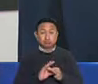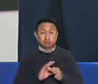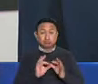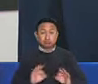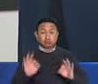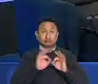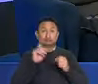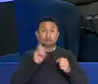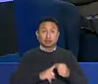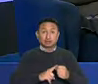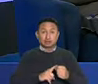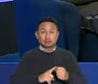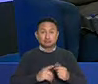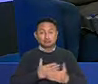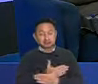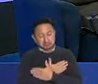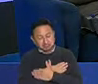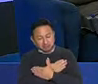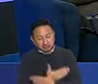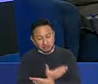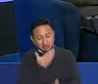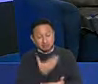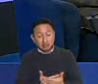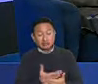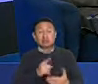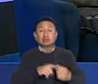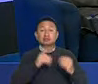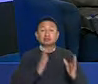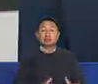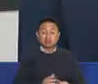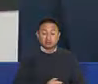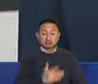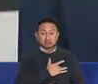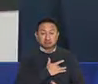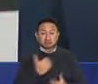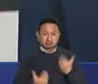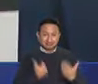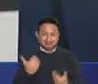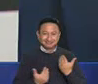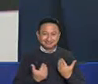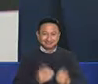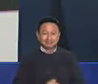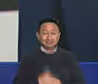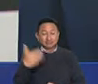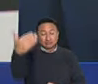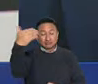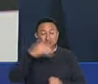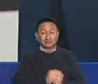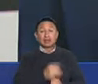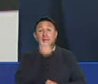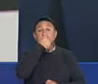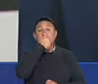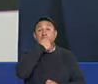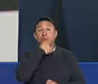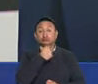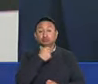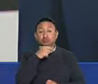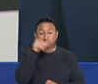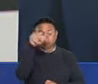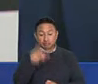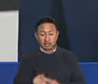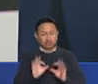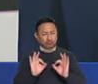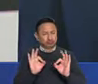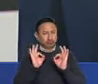en Quito y también quiero saludar y agradecer al pueblo de Quito. Estamos muy contentos con la alcaldía de Pavel Muñoz, un extraordinario ser